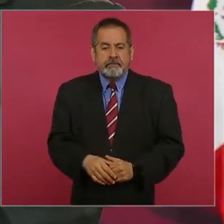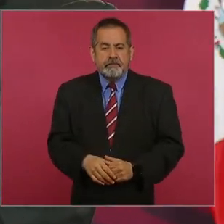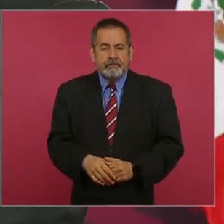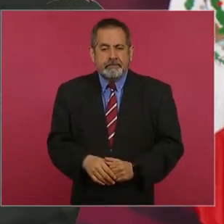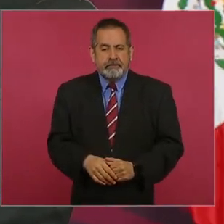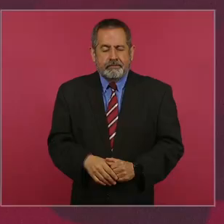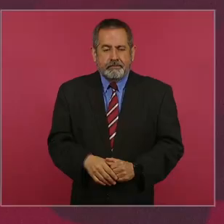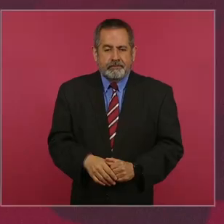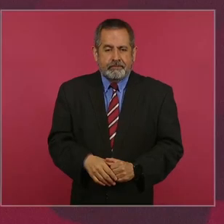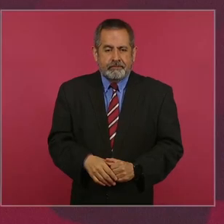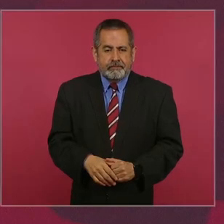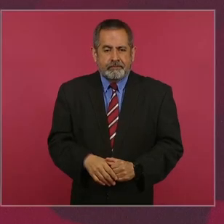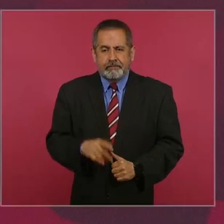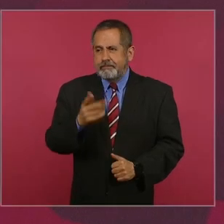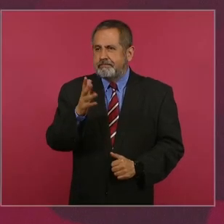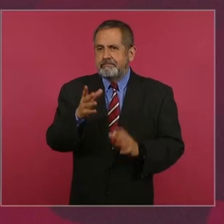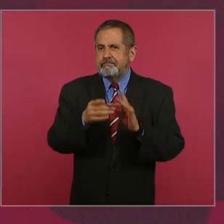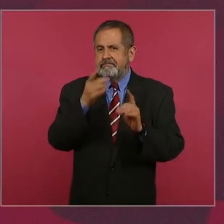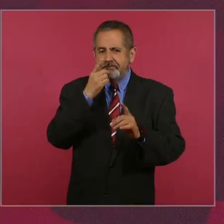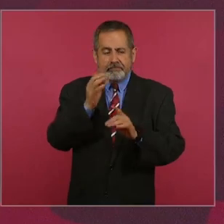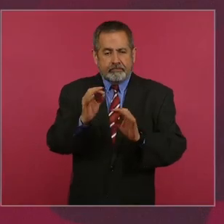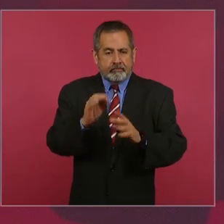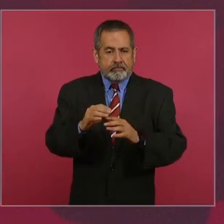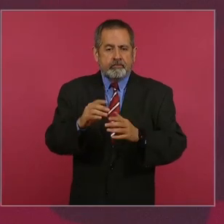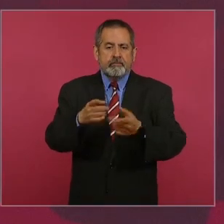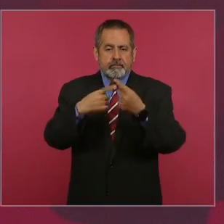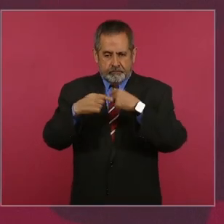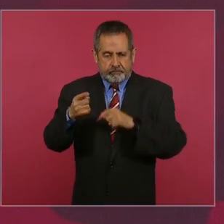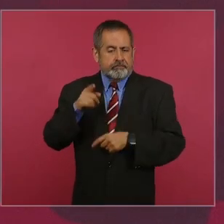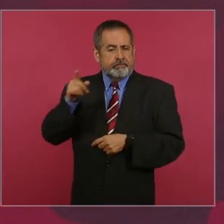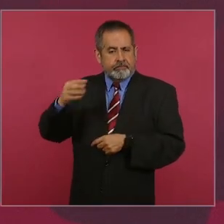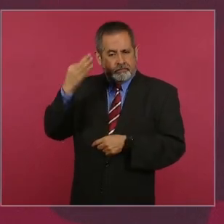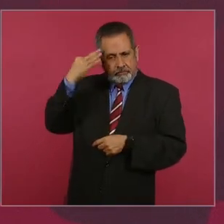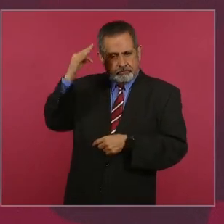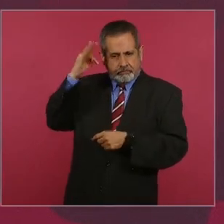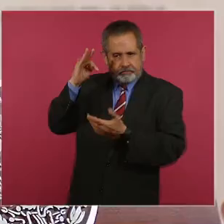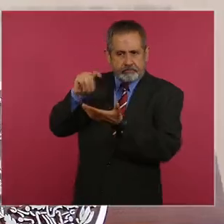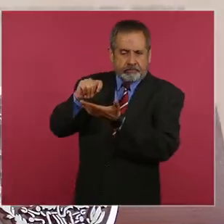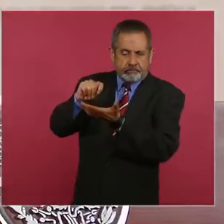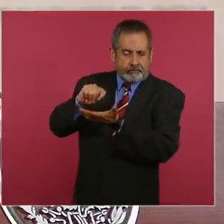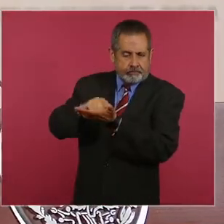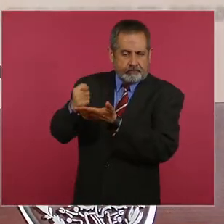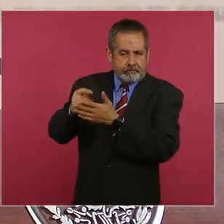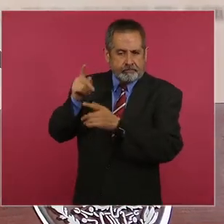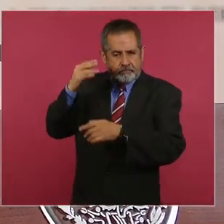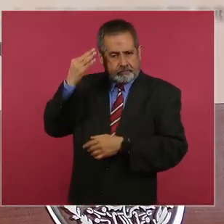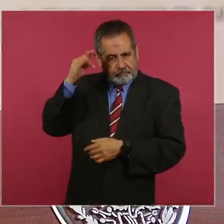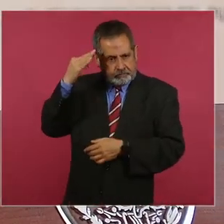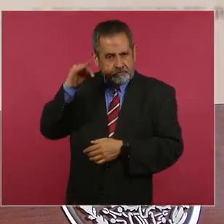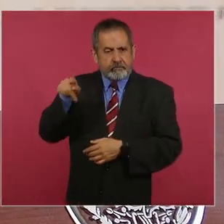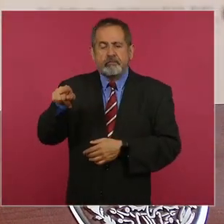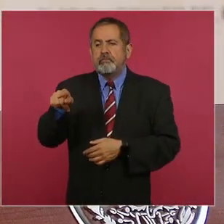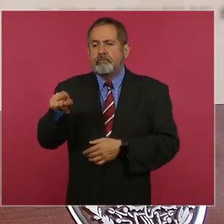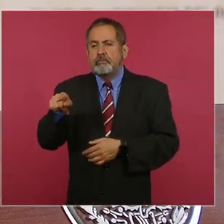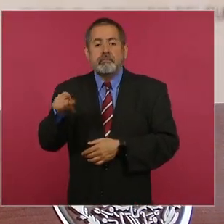parecido bueno regresando con Tamaulipas cuando no vota la gente